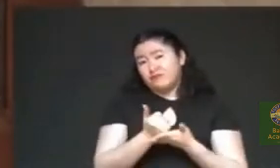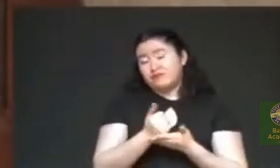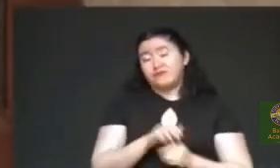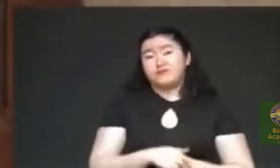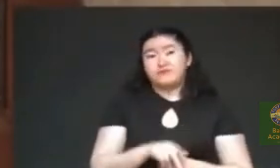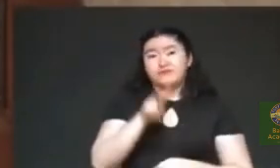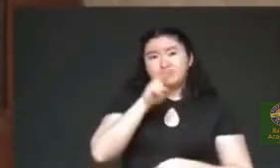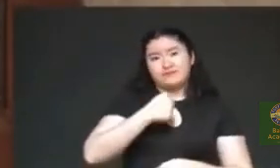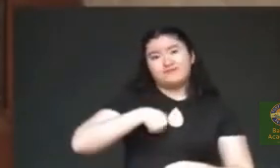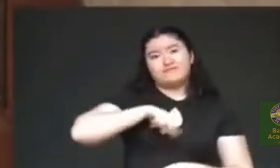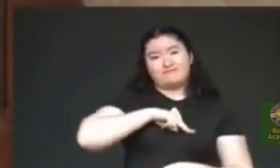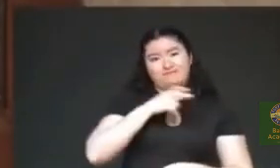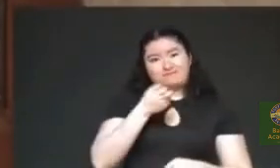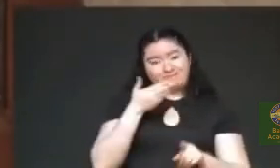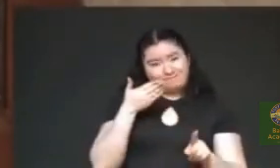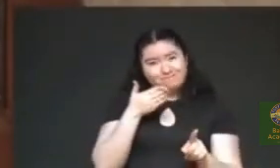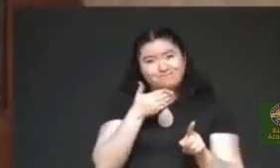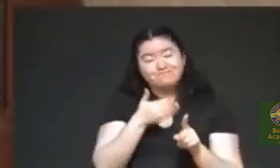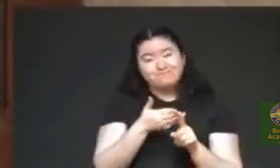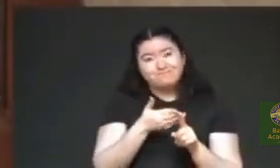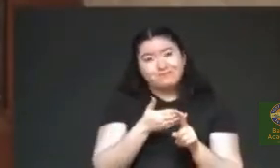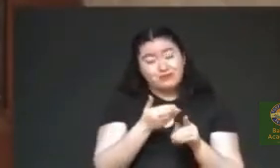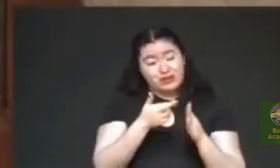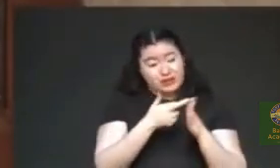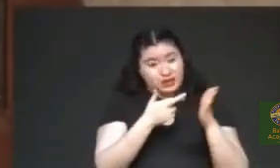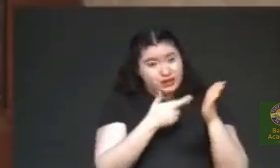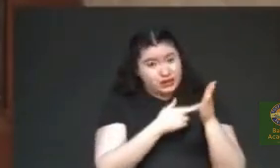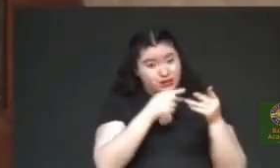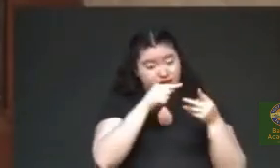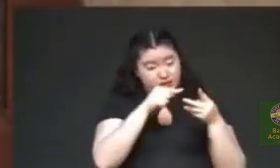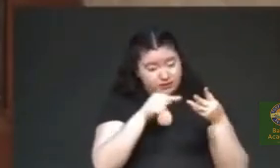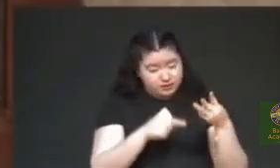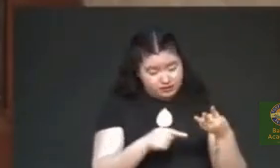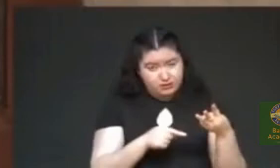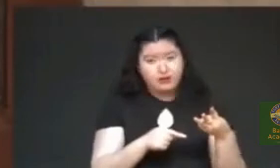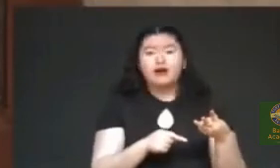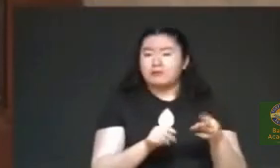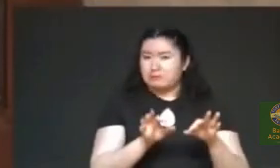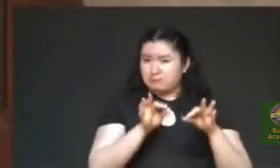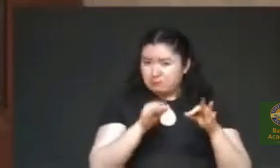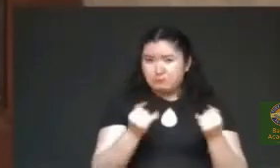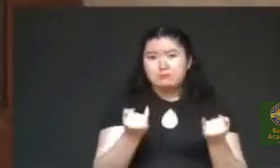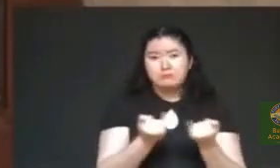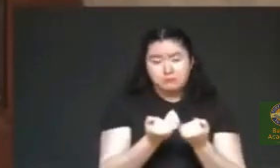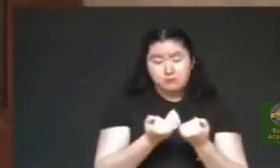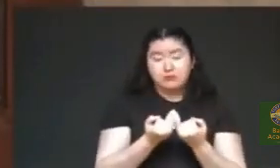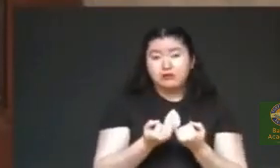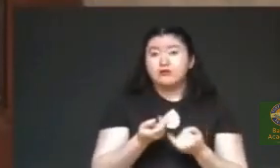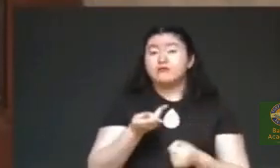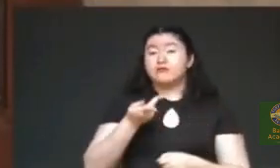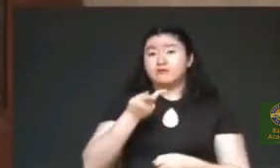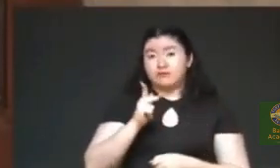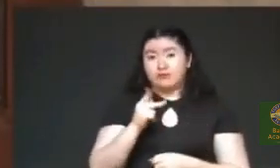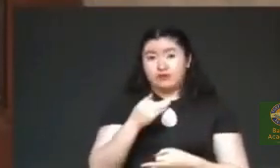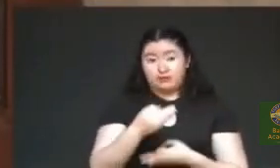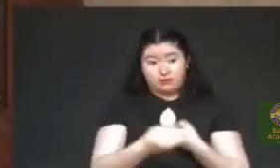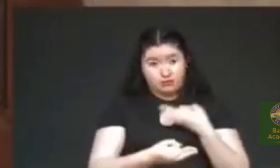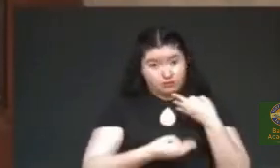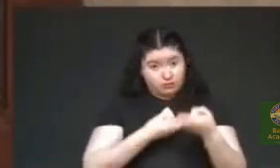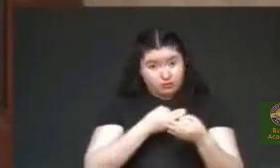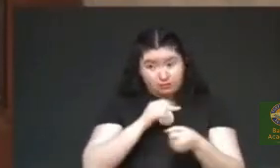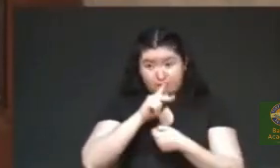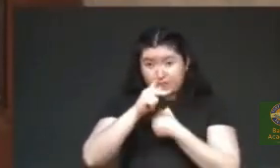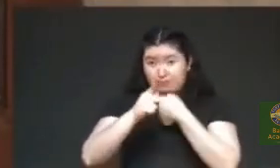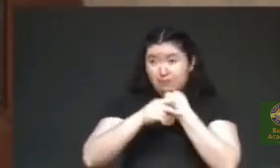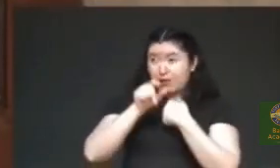que nos referimos. Este conjunto de medidas son pues las que son estándares y que no necesariamente todas se toman en